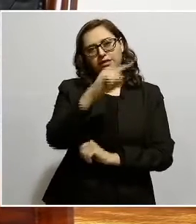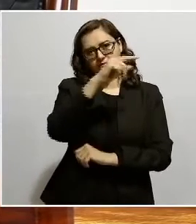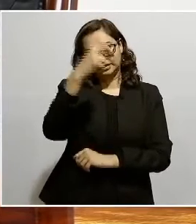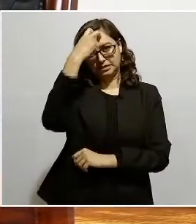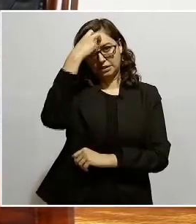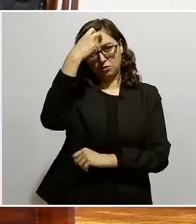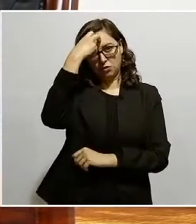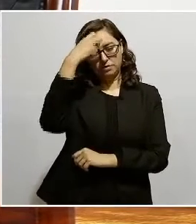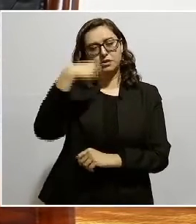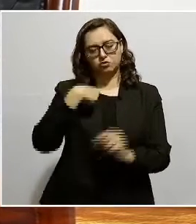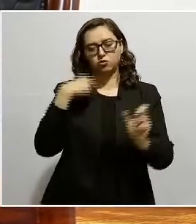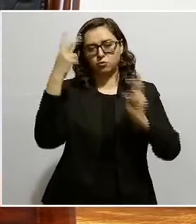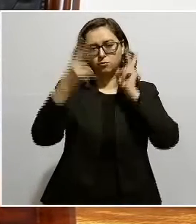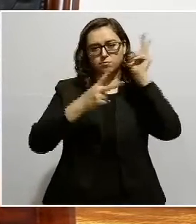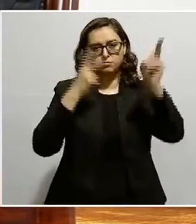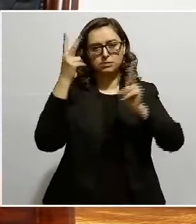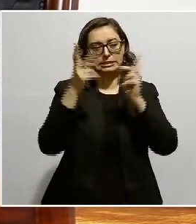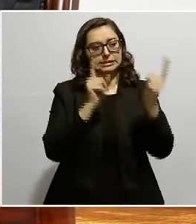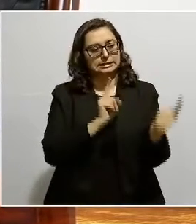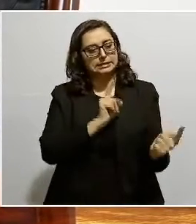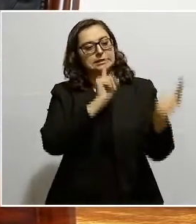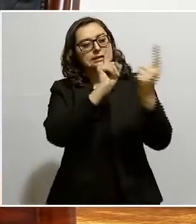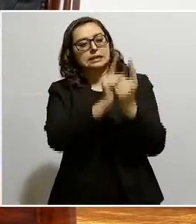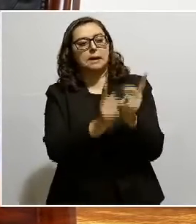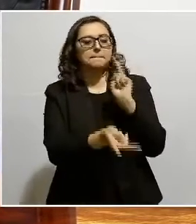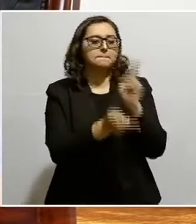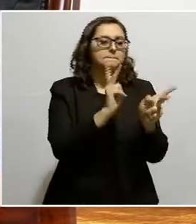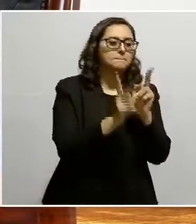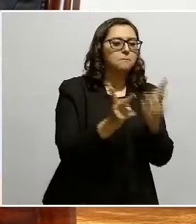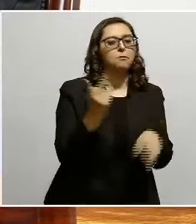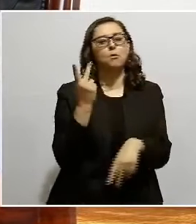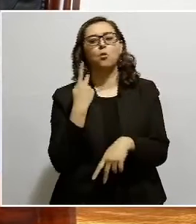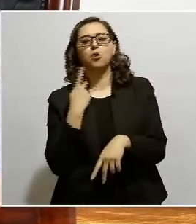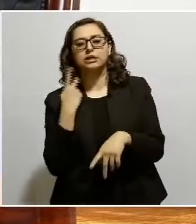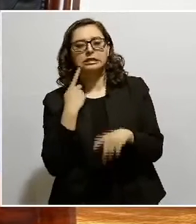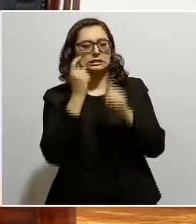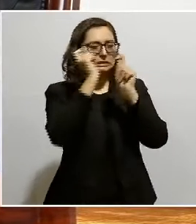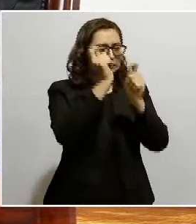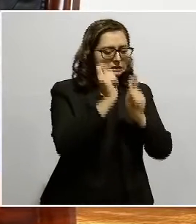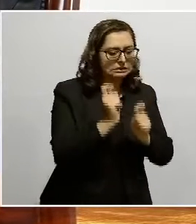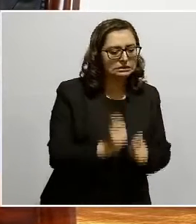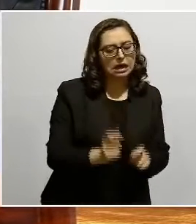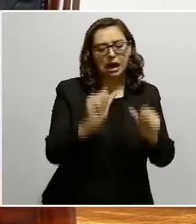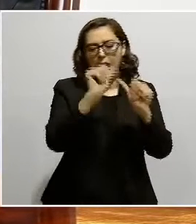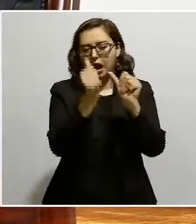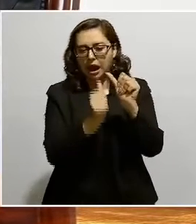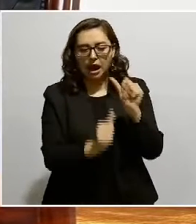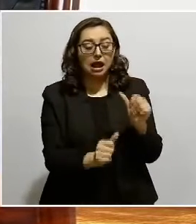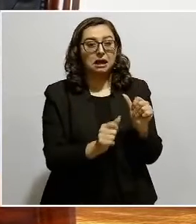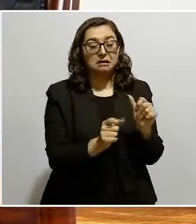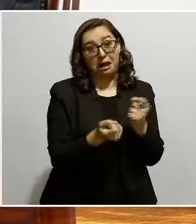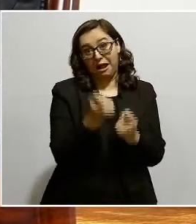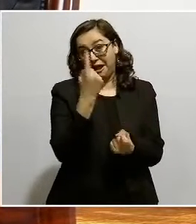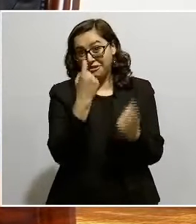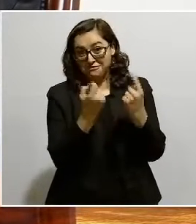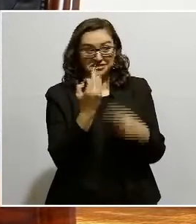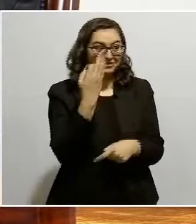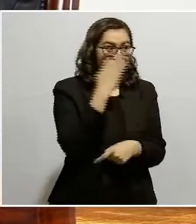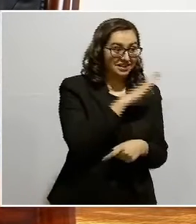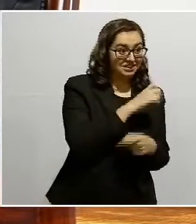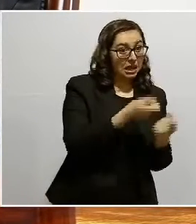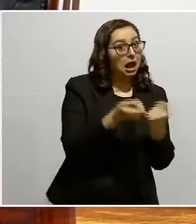asuntos políticos, de piezas arqueológicas que llenaban su casa, falsas o auténticas,